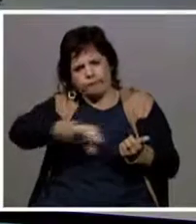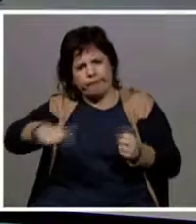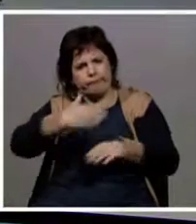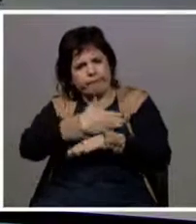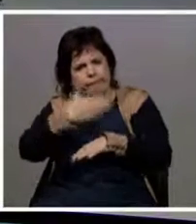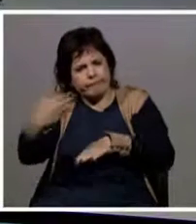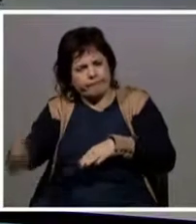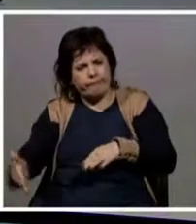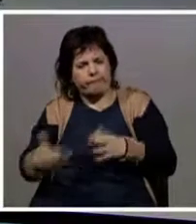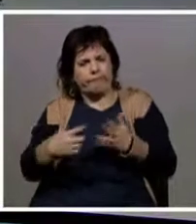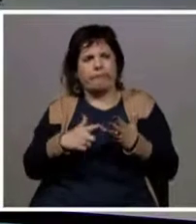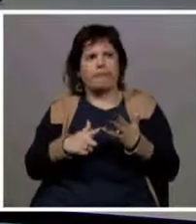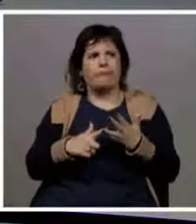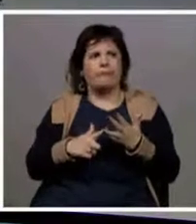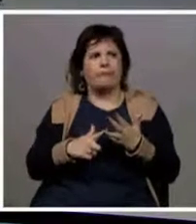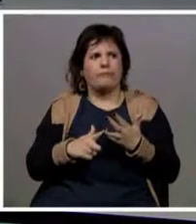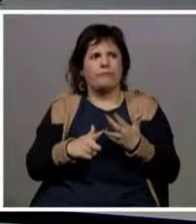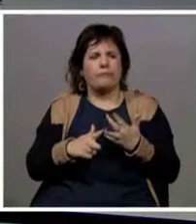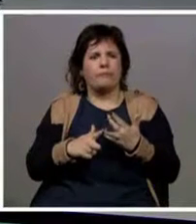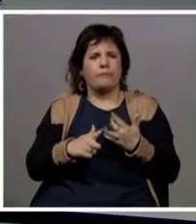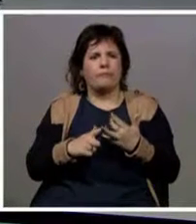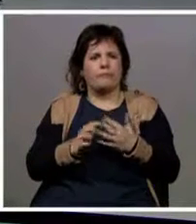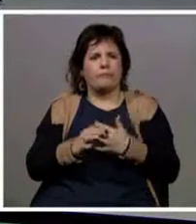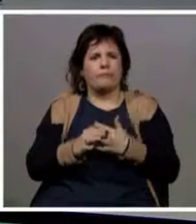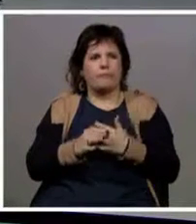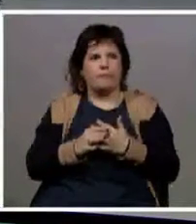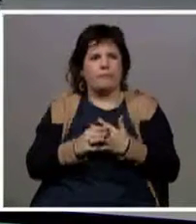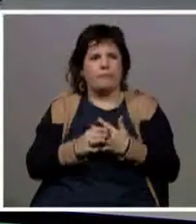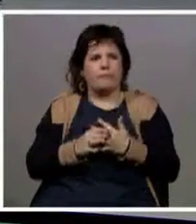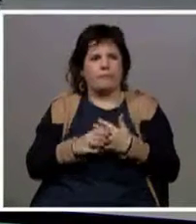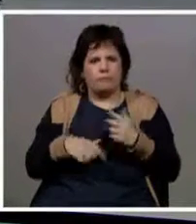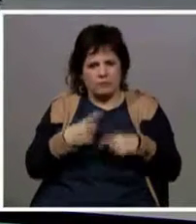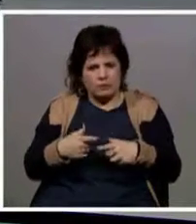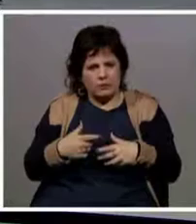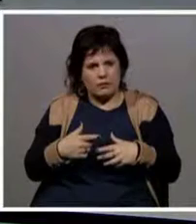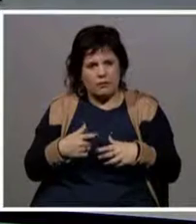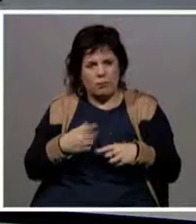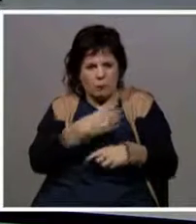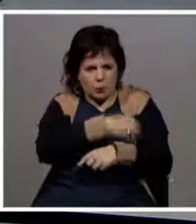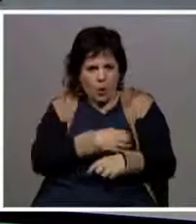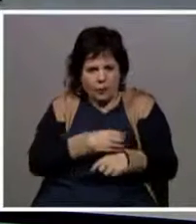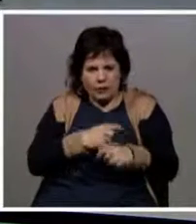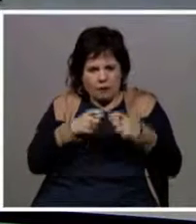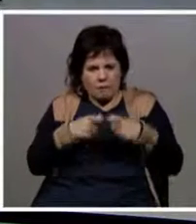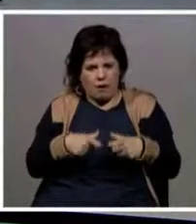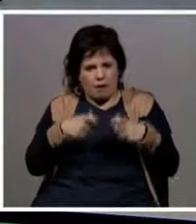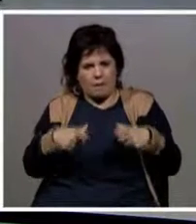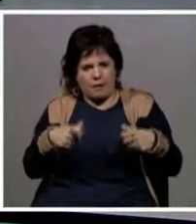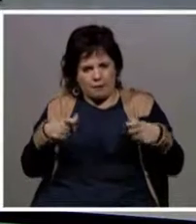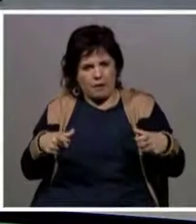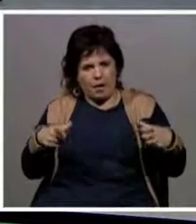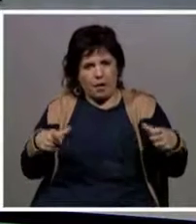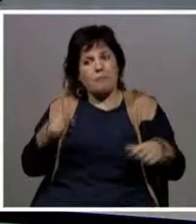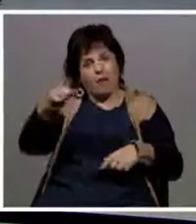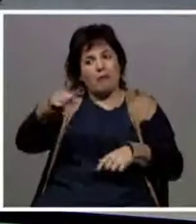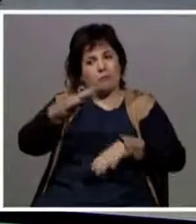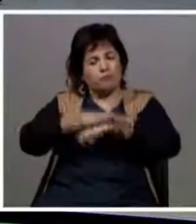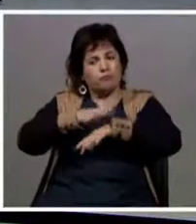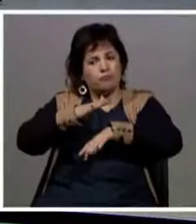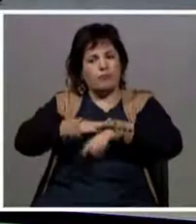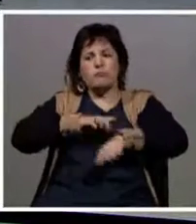concretamente a nivel de y seguir reproduciendo la pobreza está con nosotros quien dirigió una